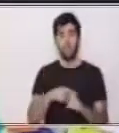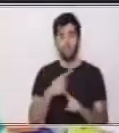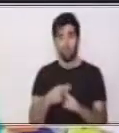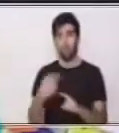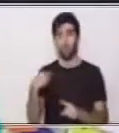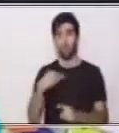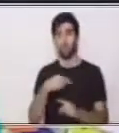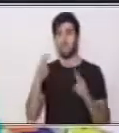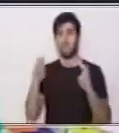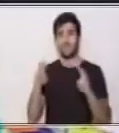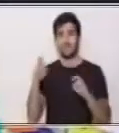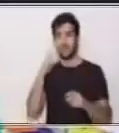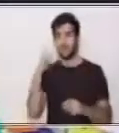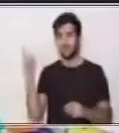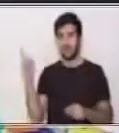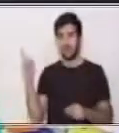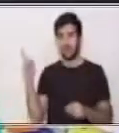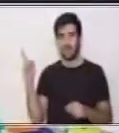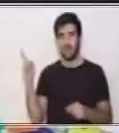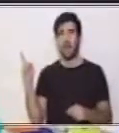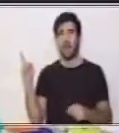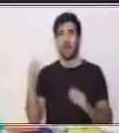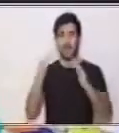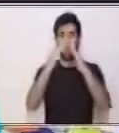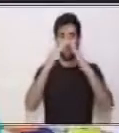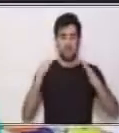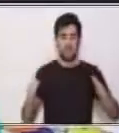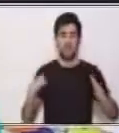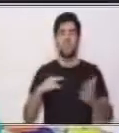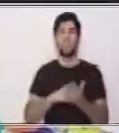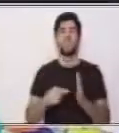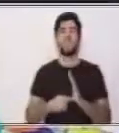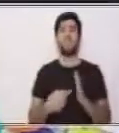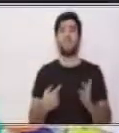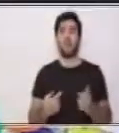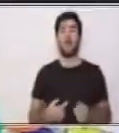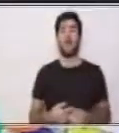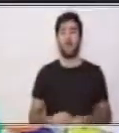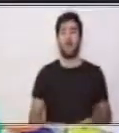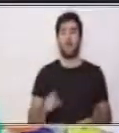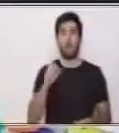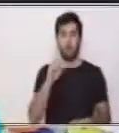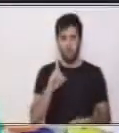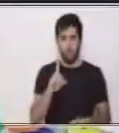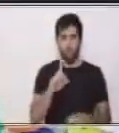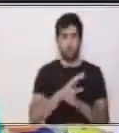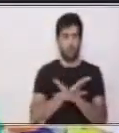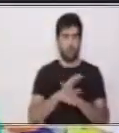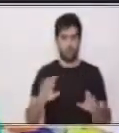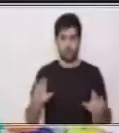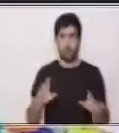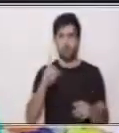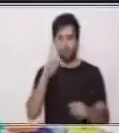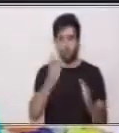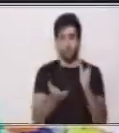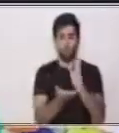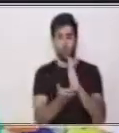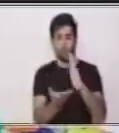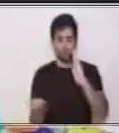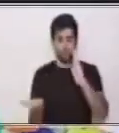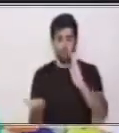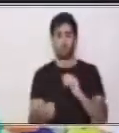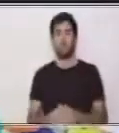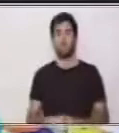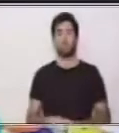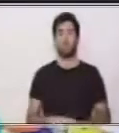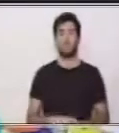pirámide, estamos hablando de que va a tener entonces solamente una base. Muy bien, ahora, ¿qué